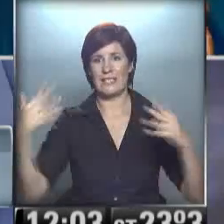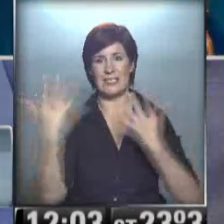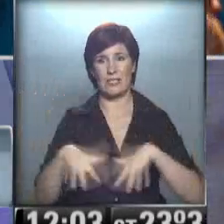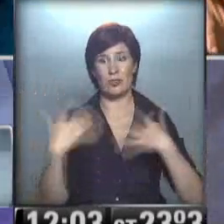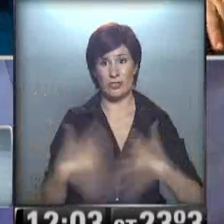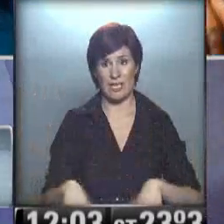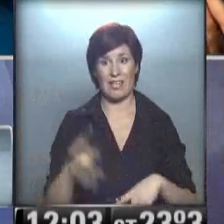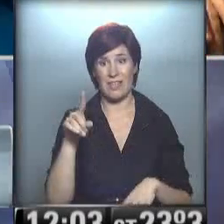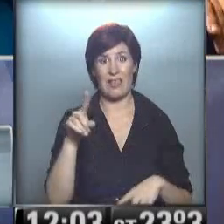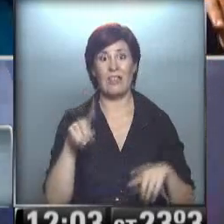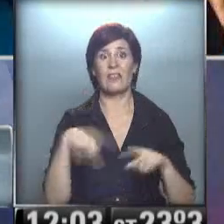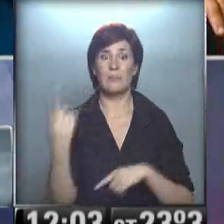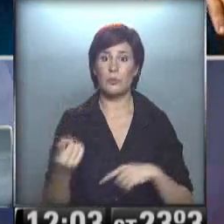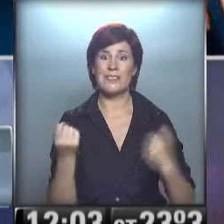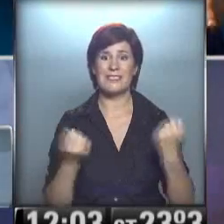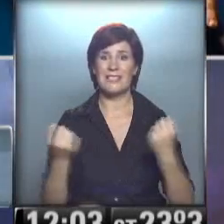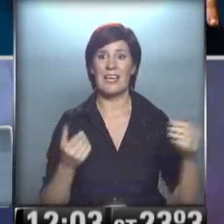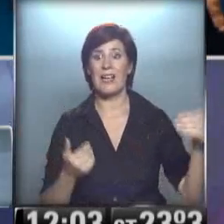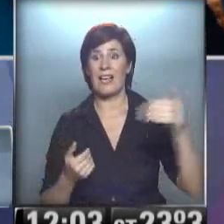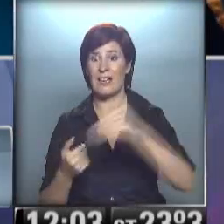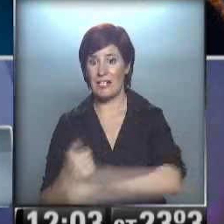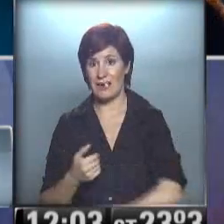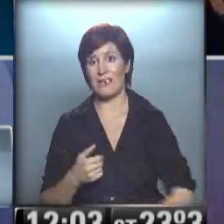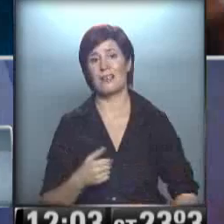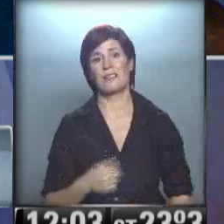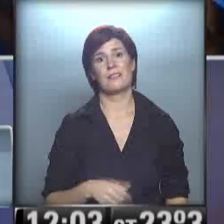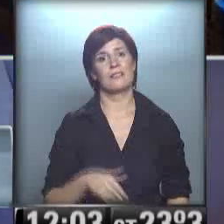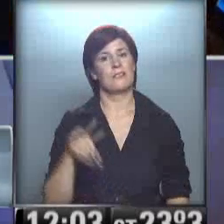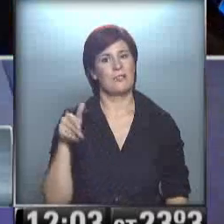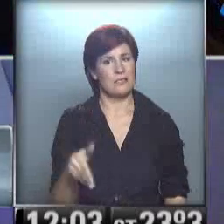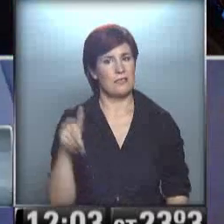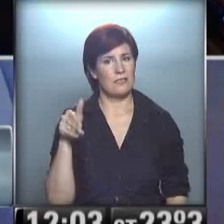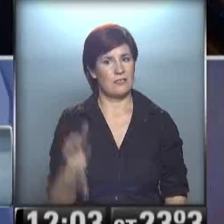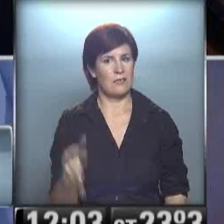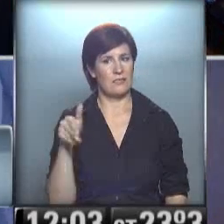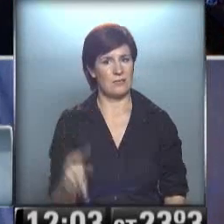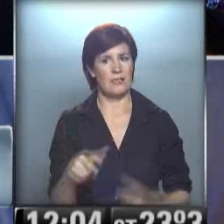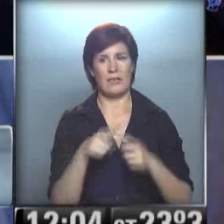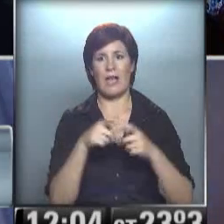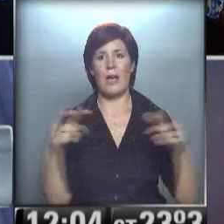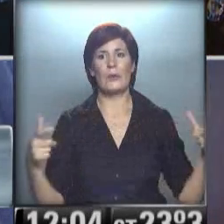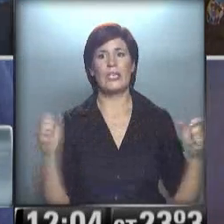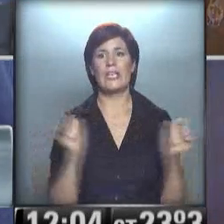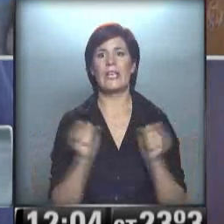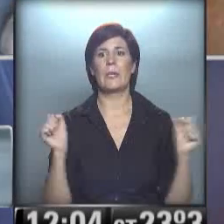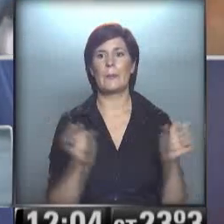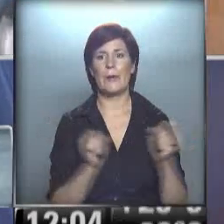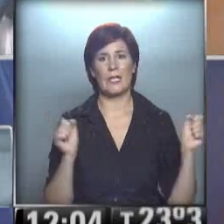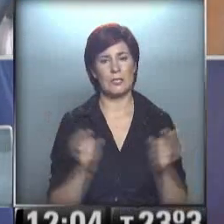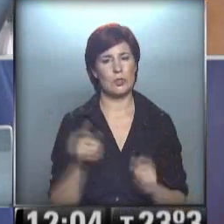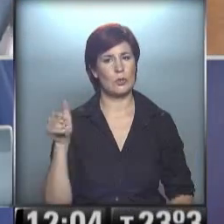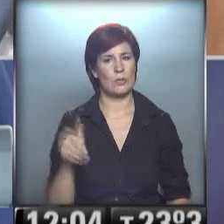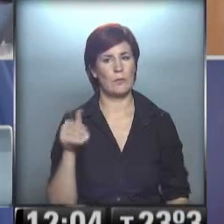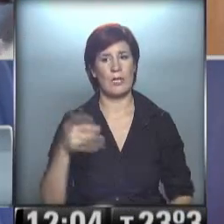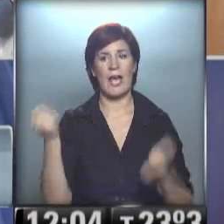traslado hacia el Congreso va a ser lento por Avenida de Mayo. el automóvil presidencial